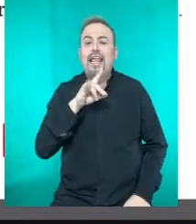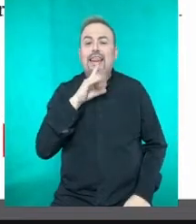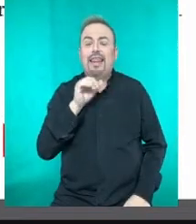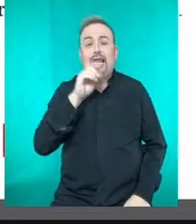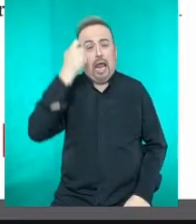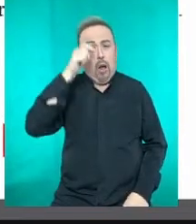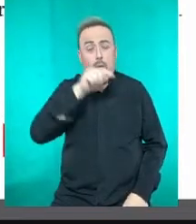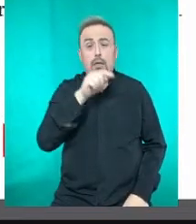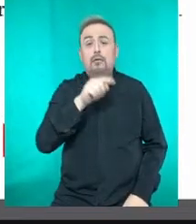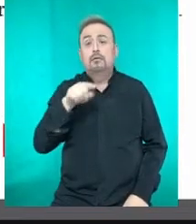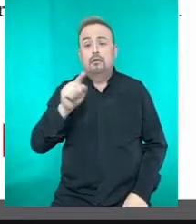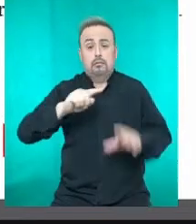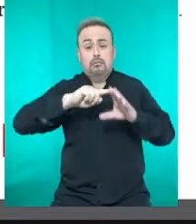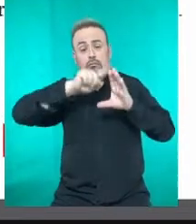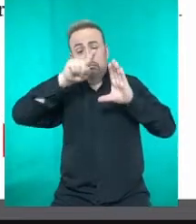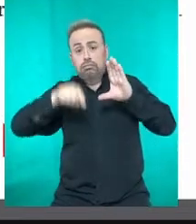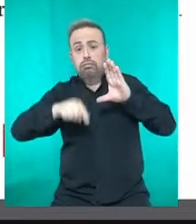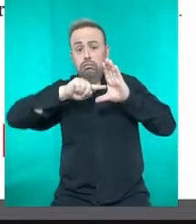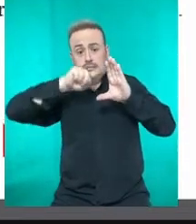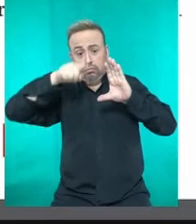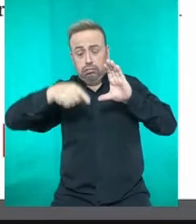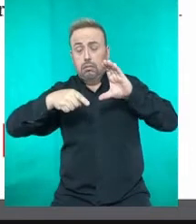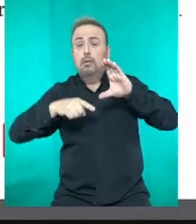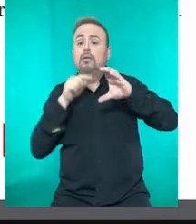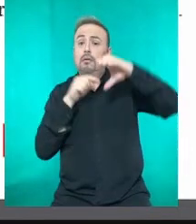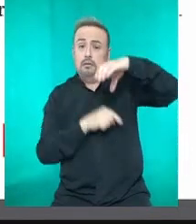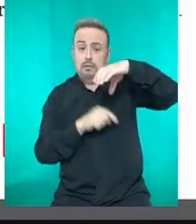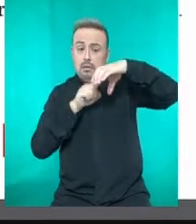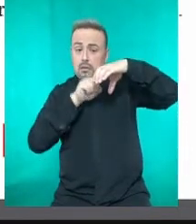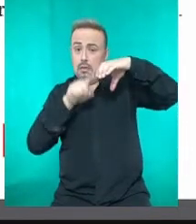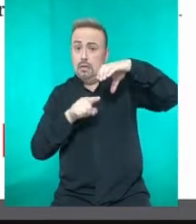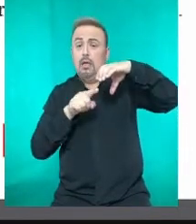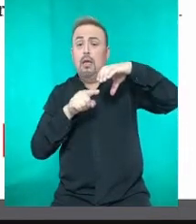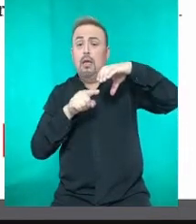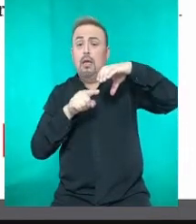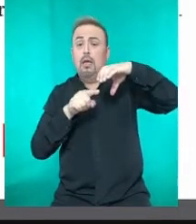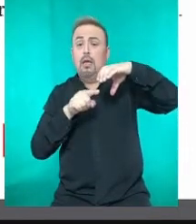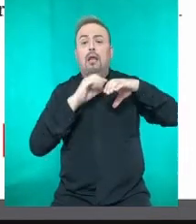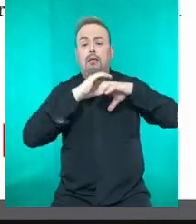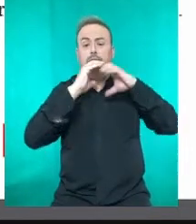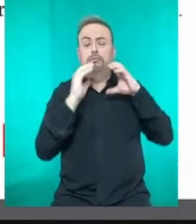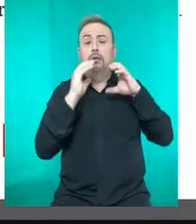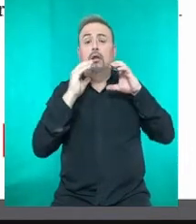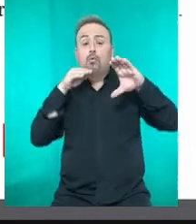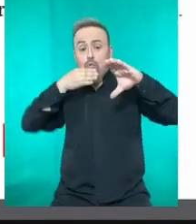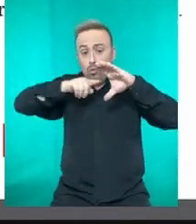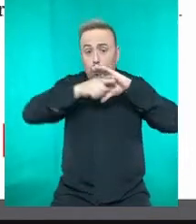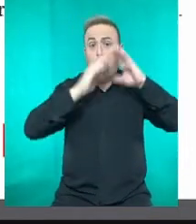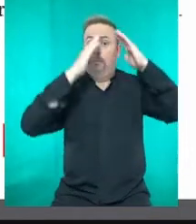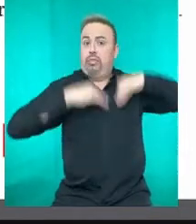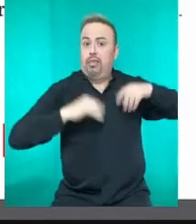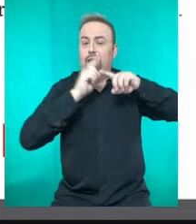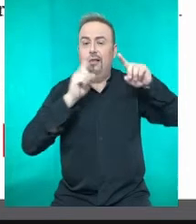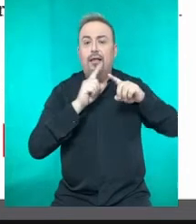arcos de acero sostienen la forma del túnel para que no sucumba en los puntos de extracción que se